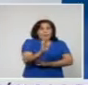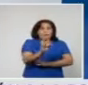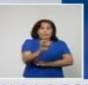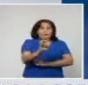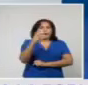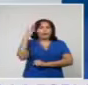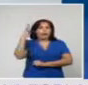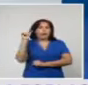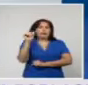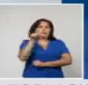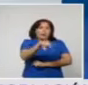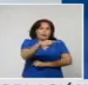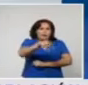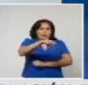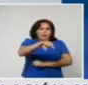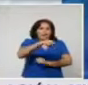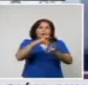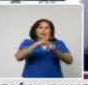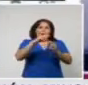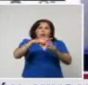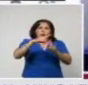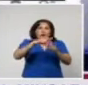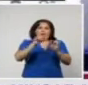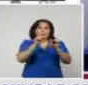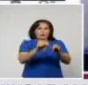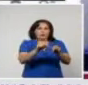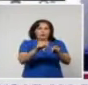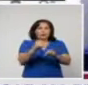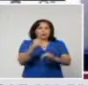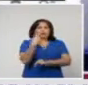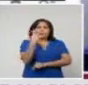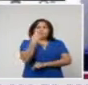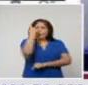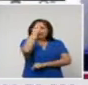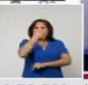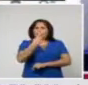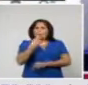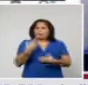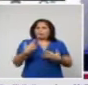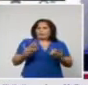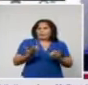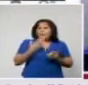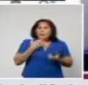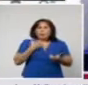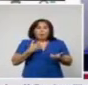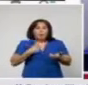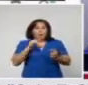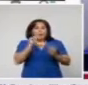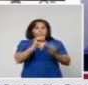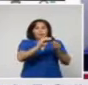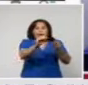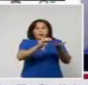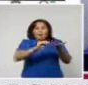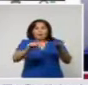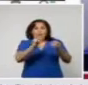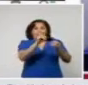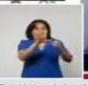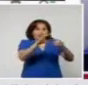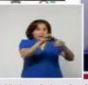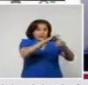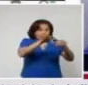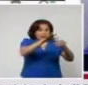propio municipio de Guantánamo. Nos preguntan sobre cómo se desglosan estos 25